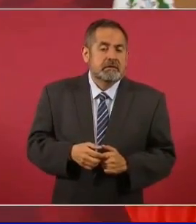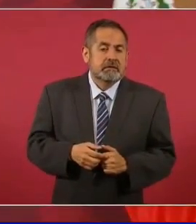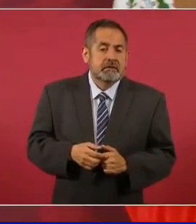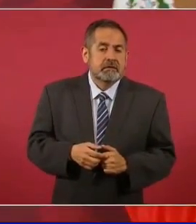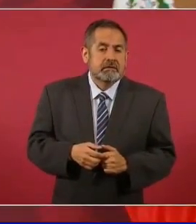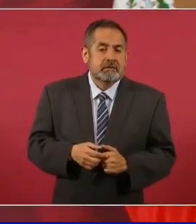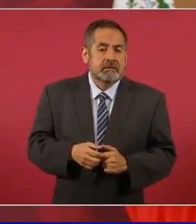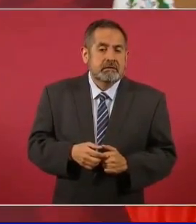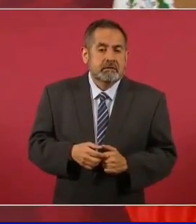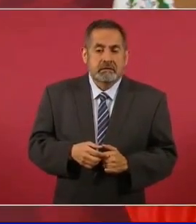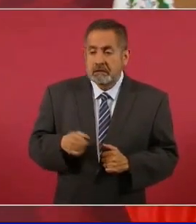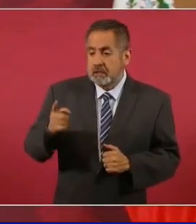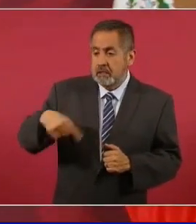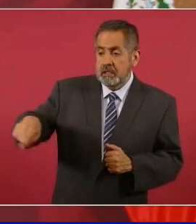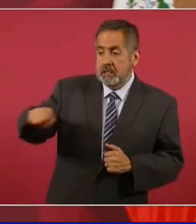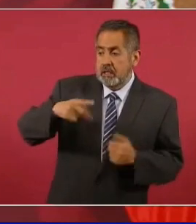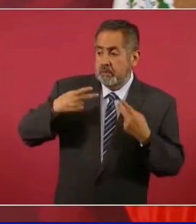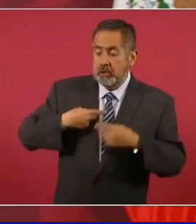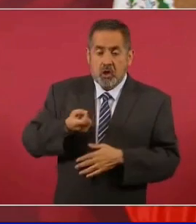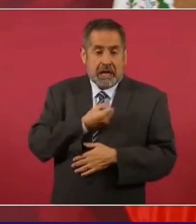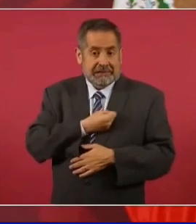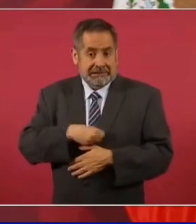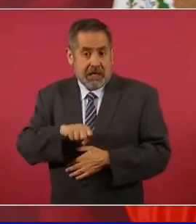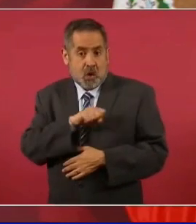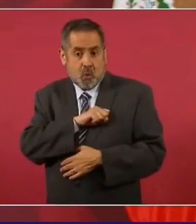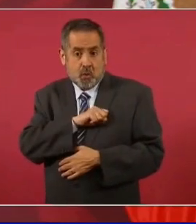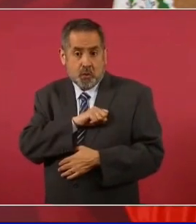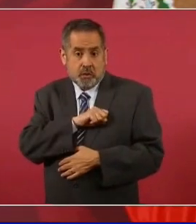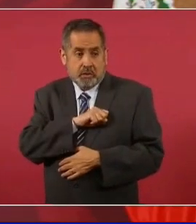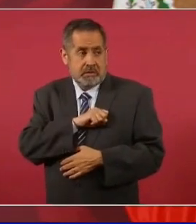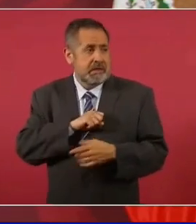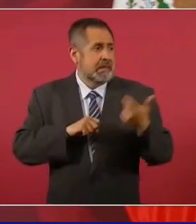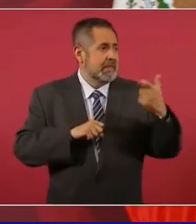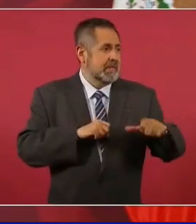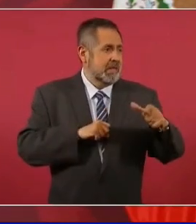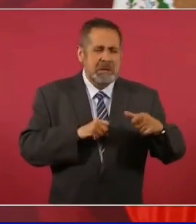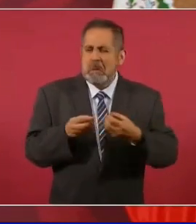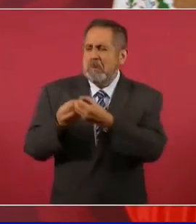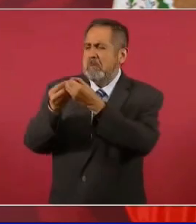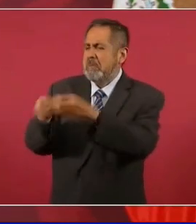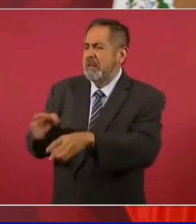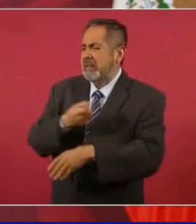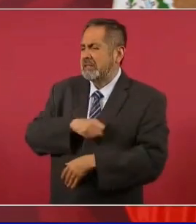por encima de la salud del pueblo